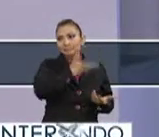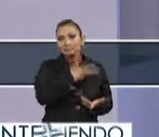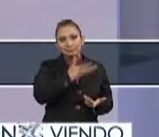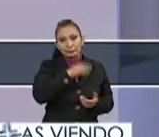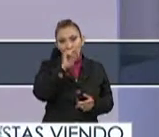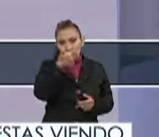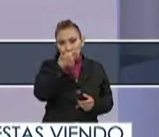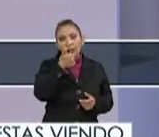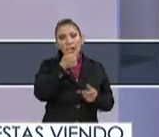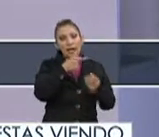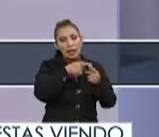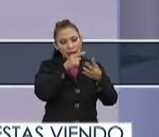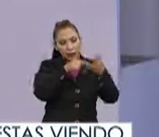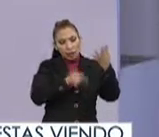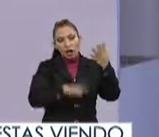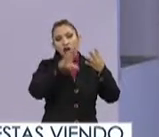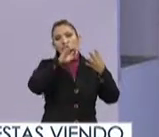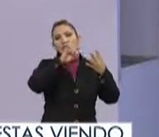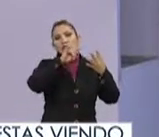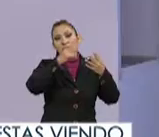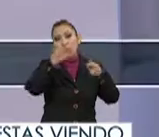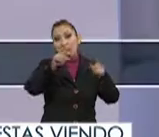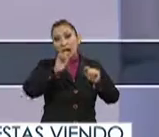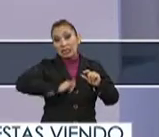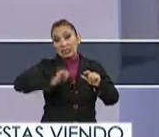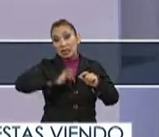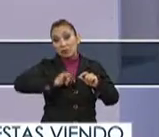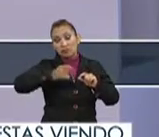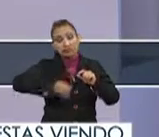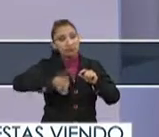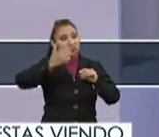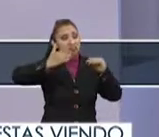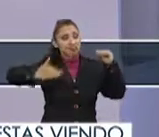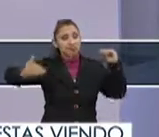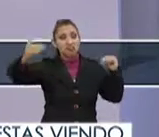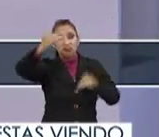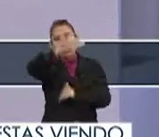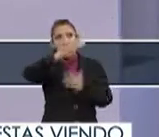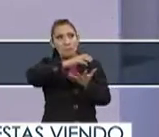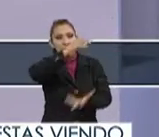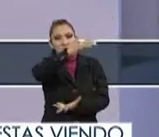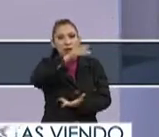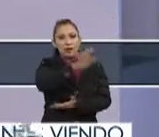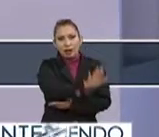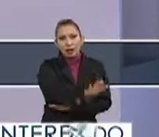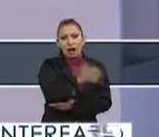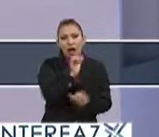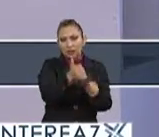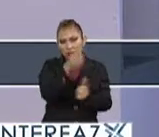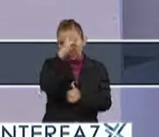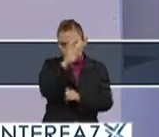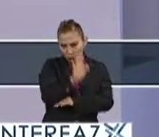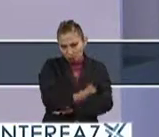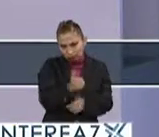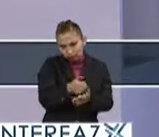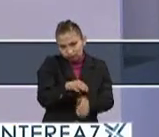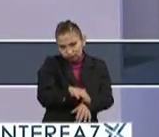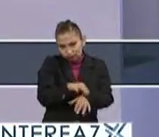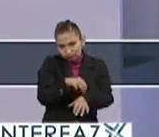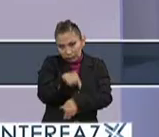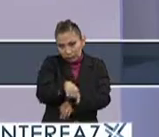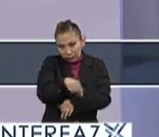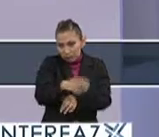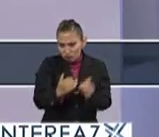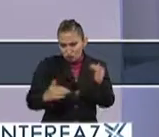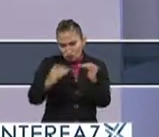tenemos 11 conciertos del ciclo de música antigua de primerísimo nivel, la mayoría son artistas mexicanos, ¿no? Que